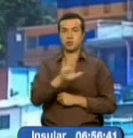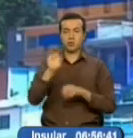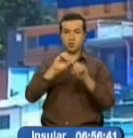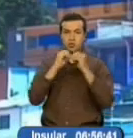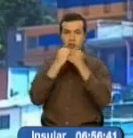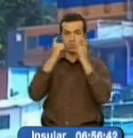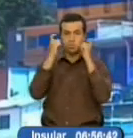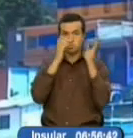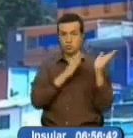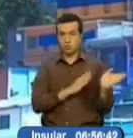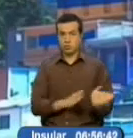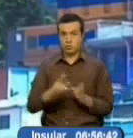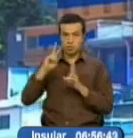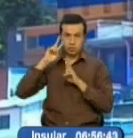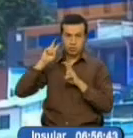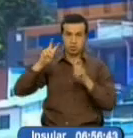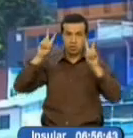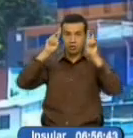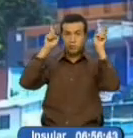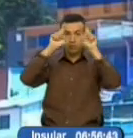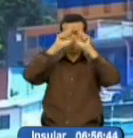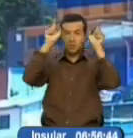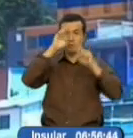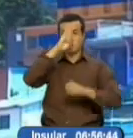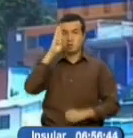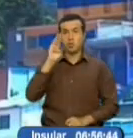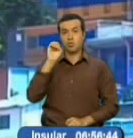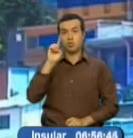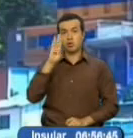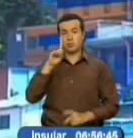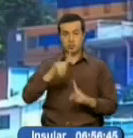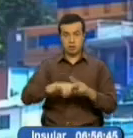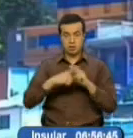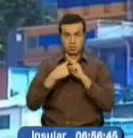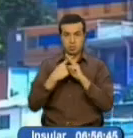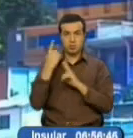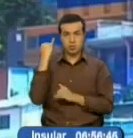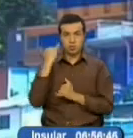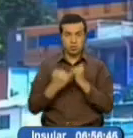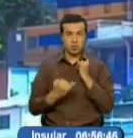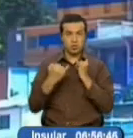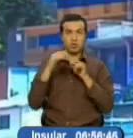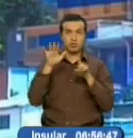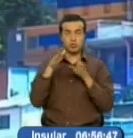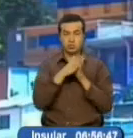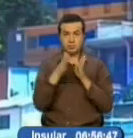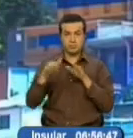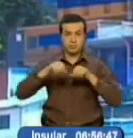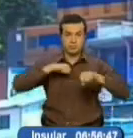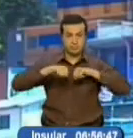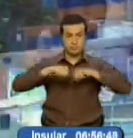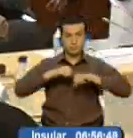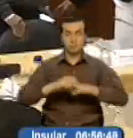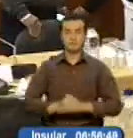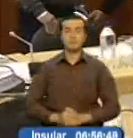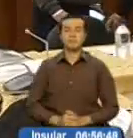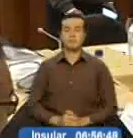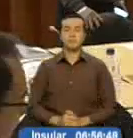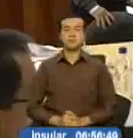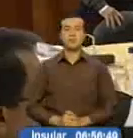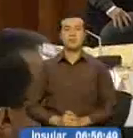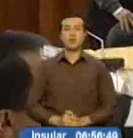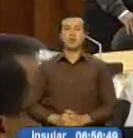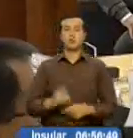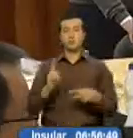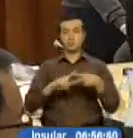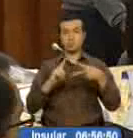organismo de control durante las investigaciones sobre el caso Odebrecht, el cual inició durante sus últimos 6 meses de gestión. Dos puntos